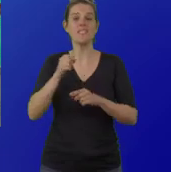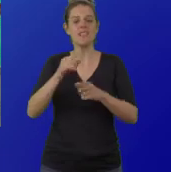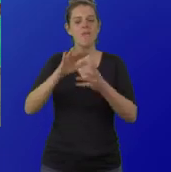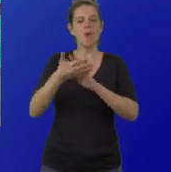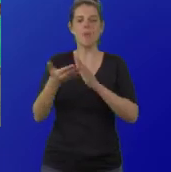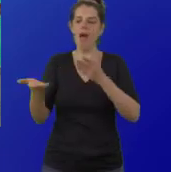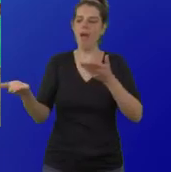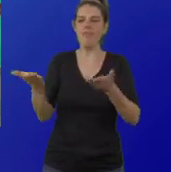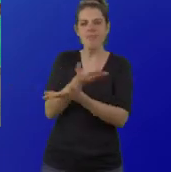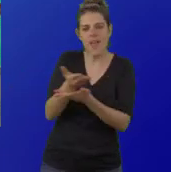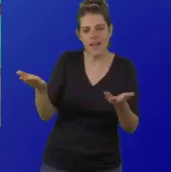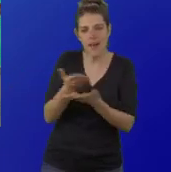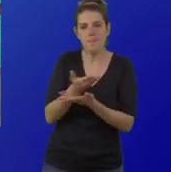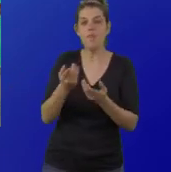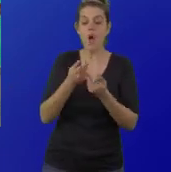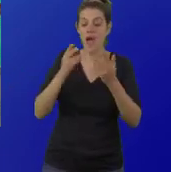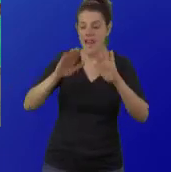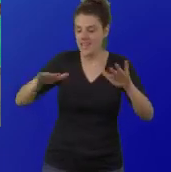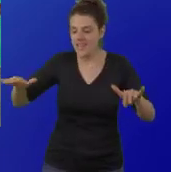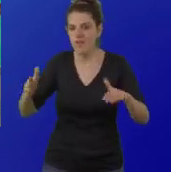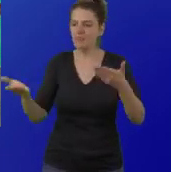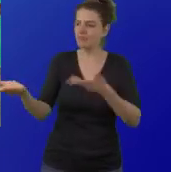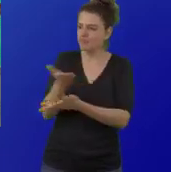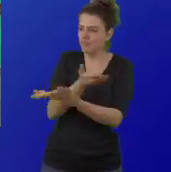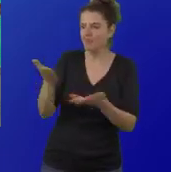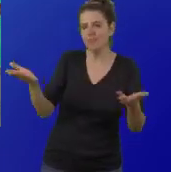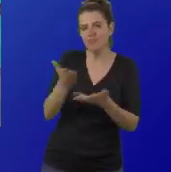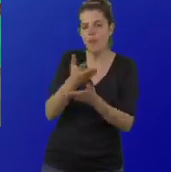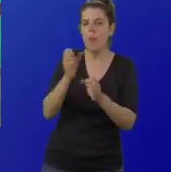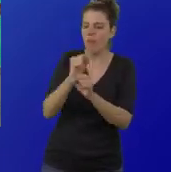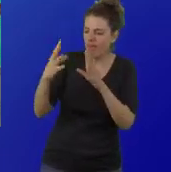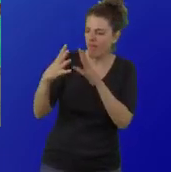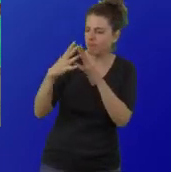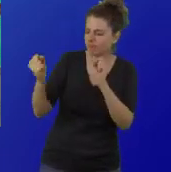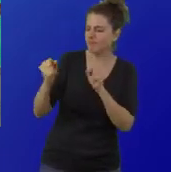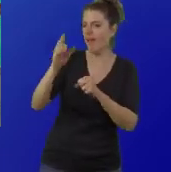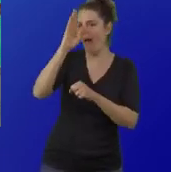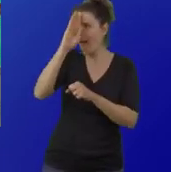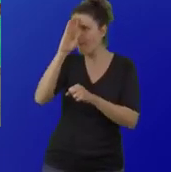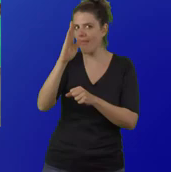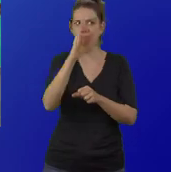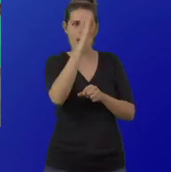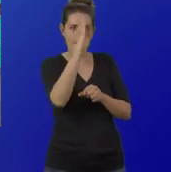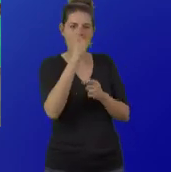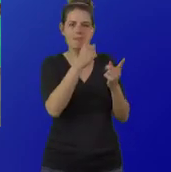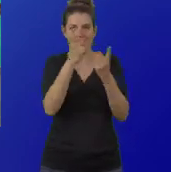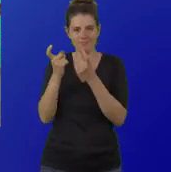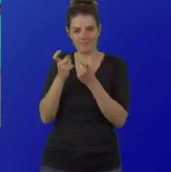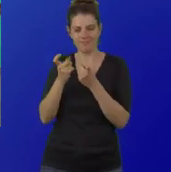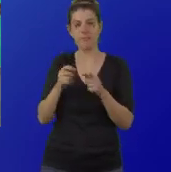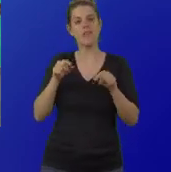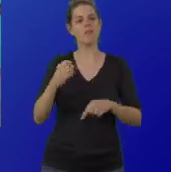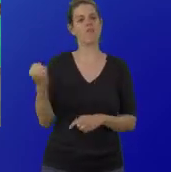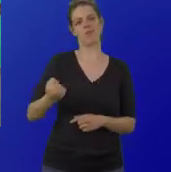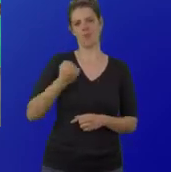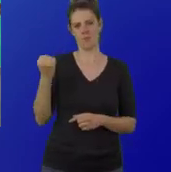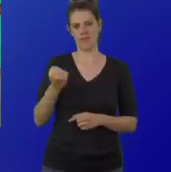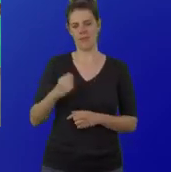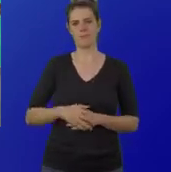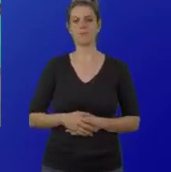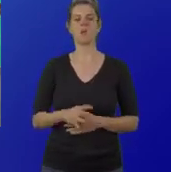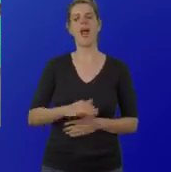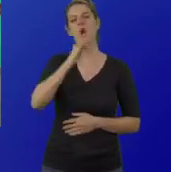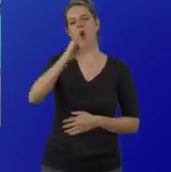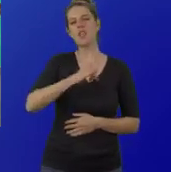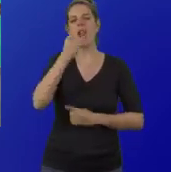intercambio hace que el niño se vea reflejado en el otro y que puedan aprender juntos. Eso fue fundamental. Voy a contar un par